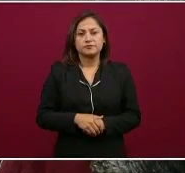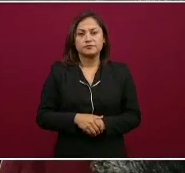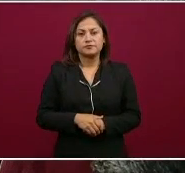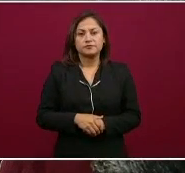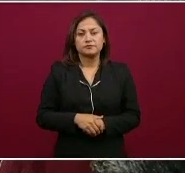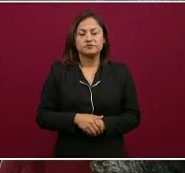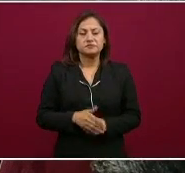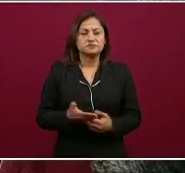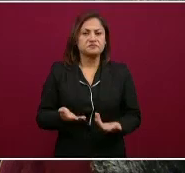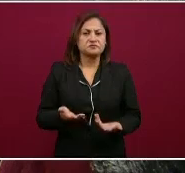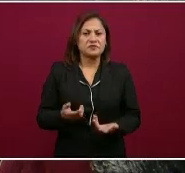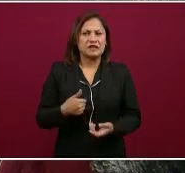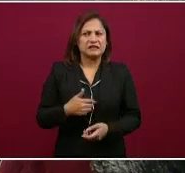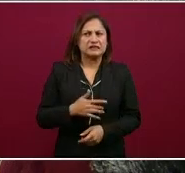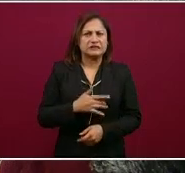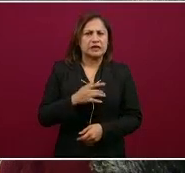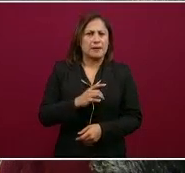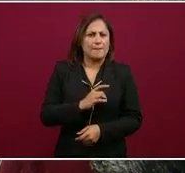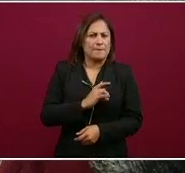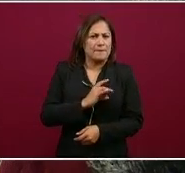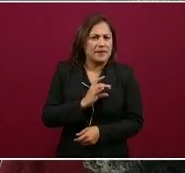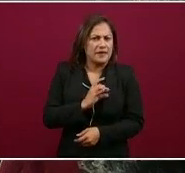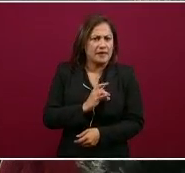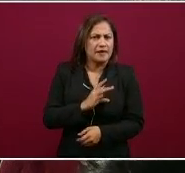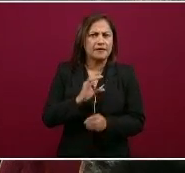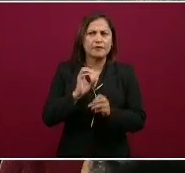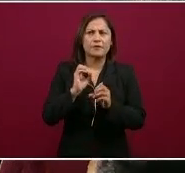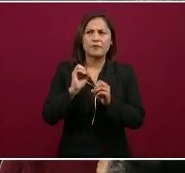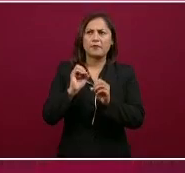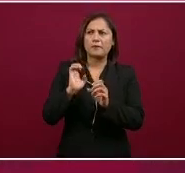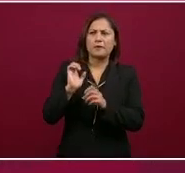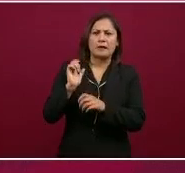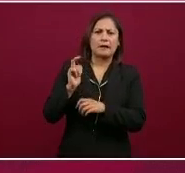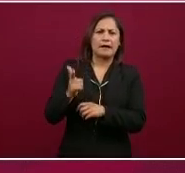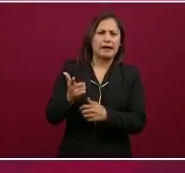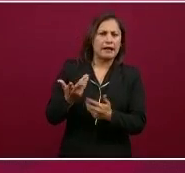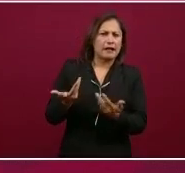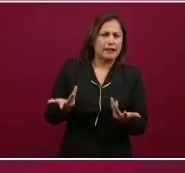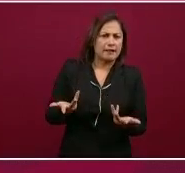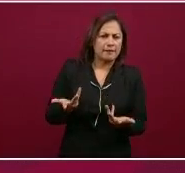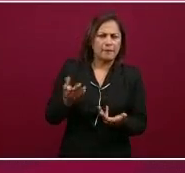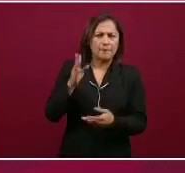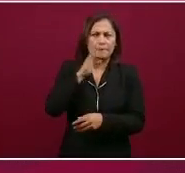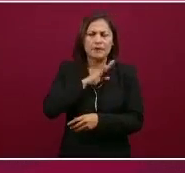fobias ni con filias. Es decir,